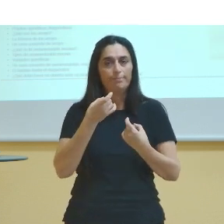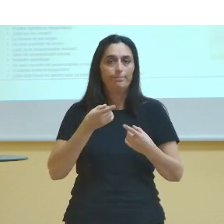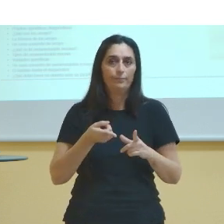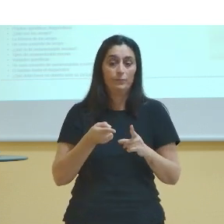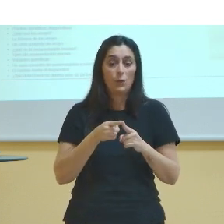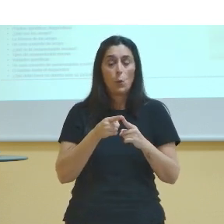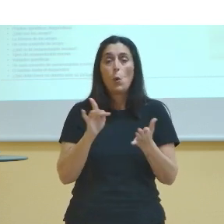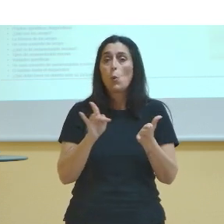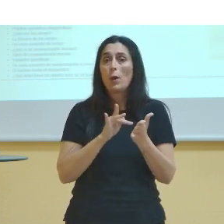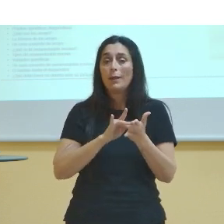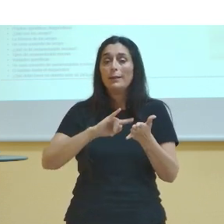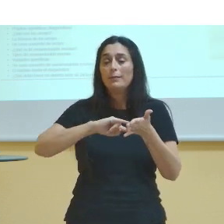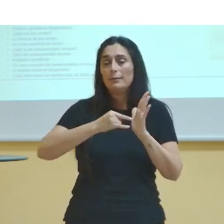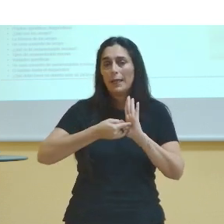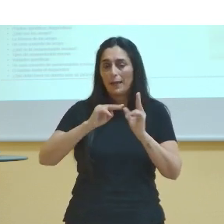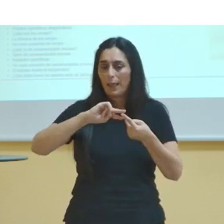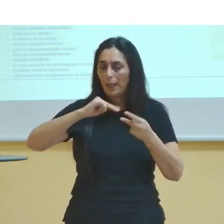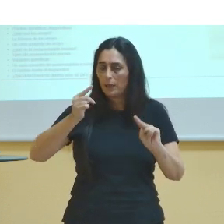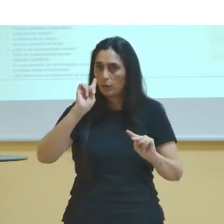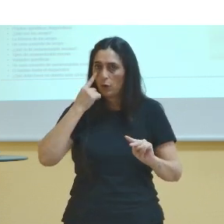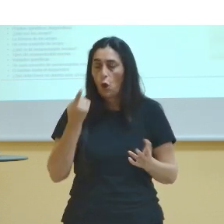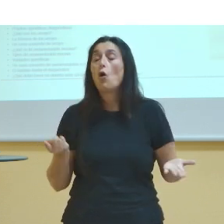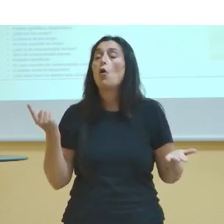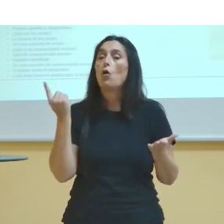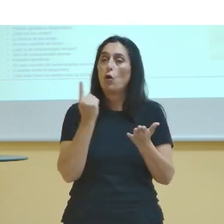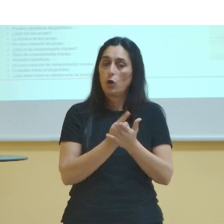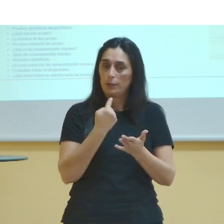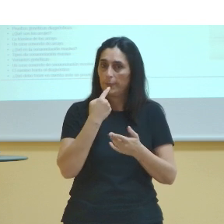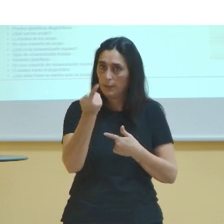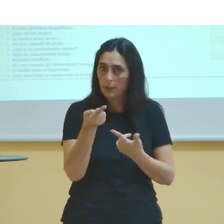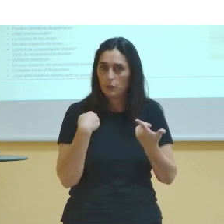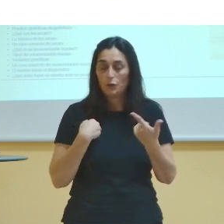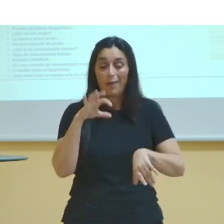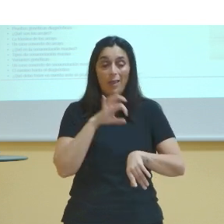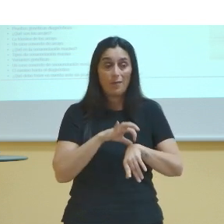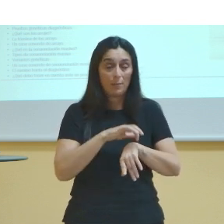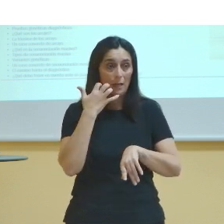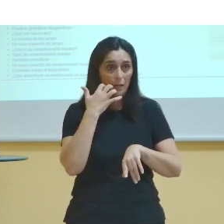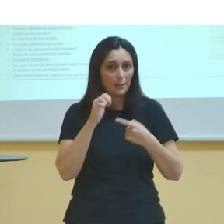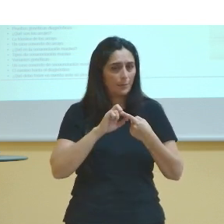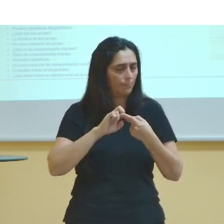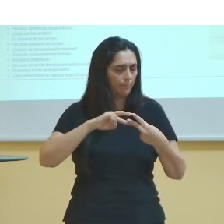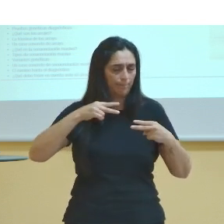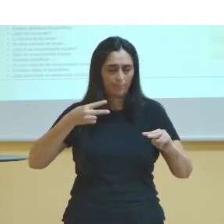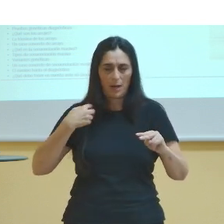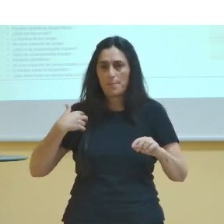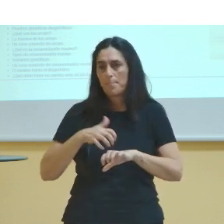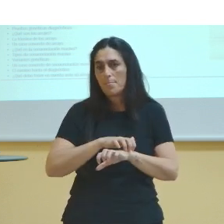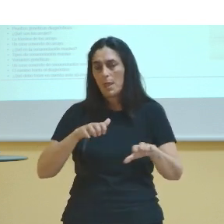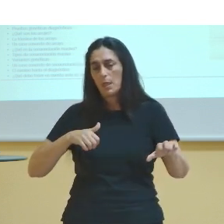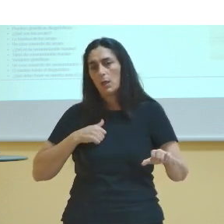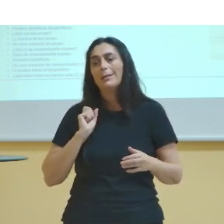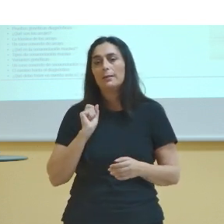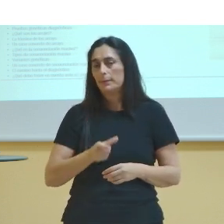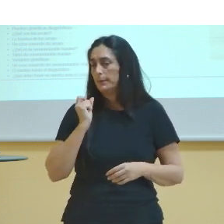también el cuaderno de técnicas genéticas diagnósticas. Vuelvo otra vez a incidir, el 80% de nuestras enfermedades son genéticas y estamos continuamente